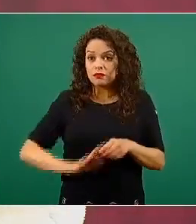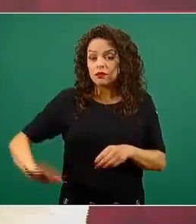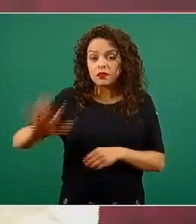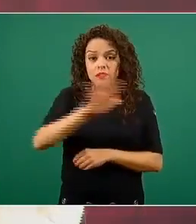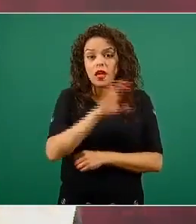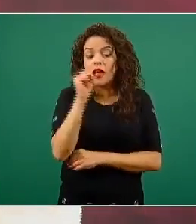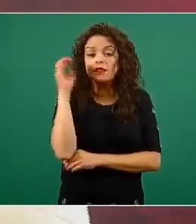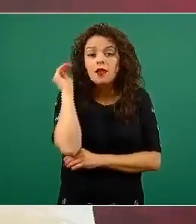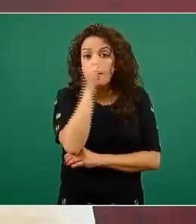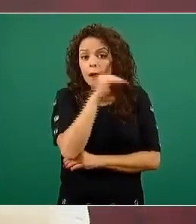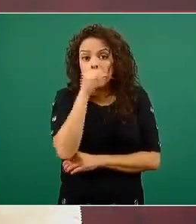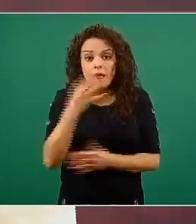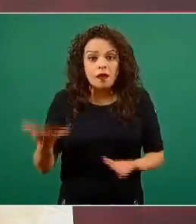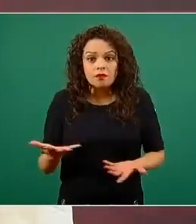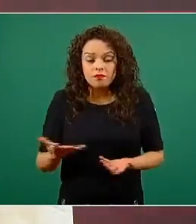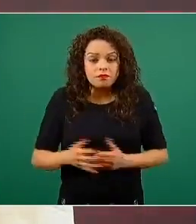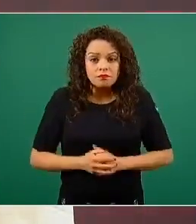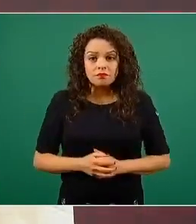ningún intercambio